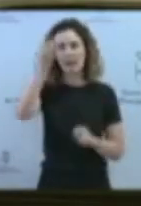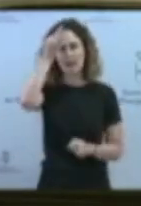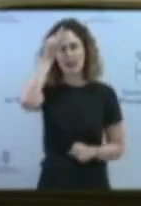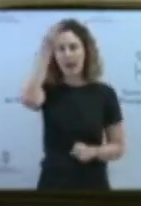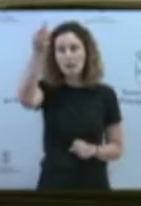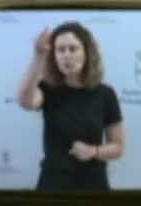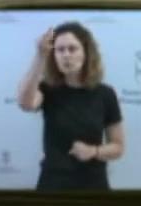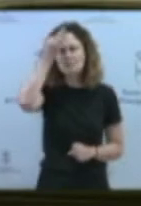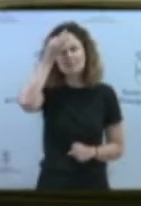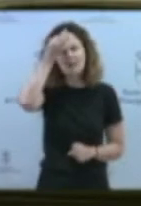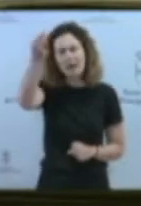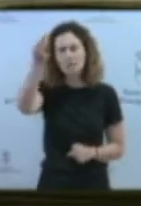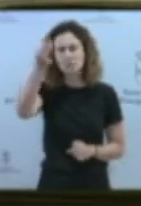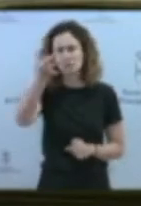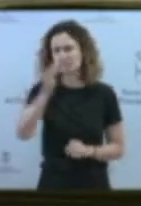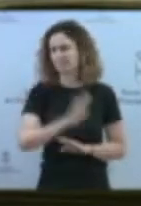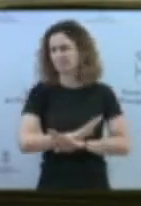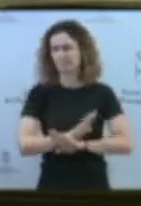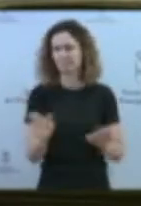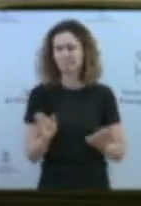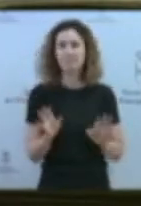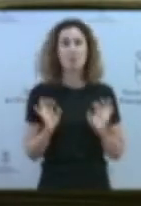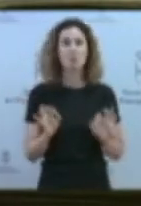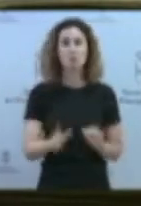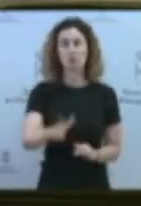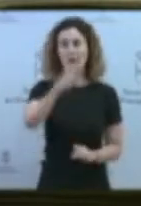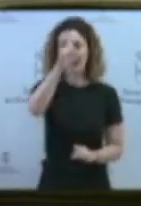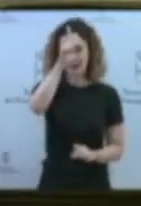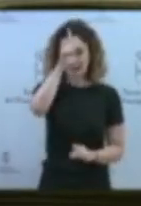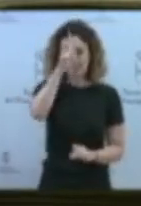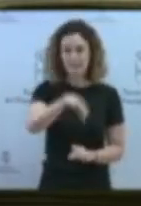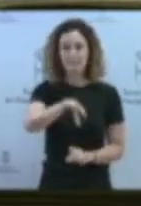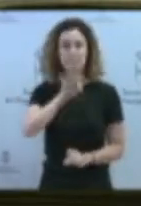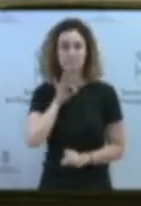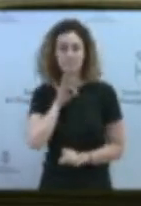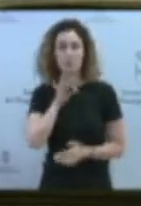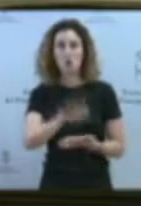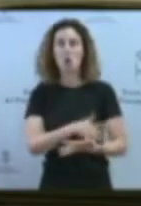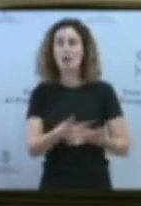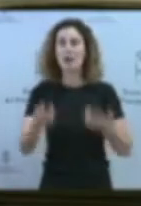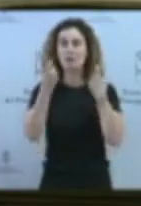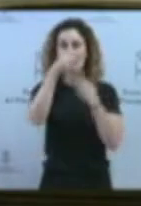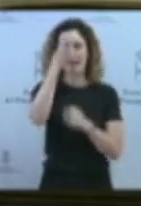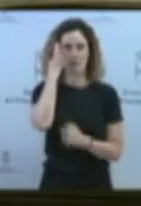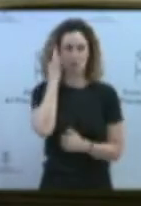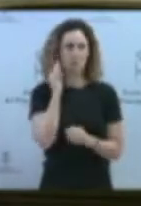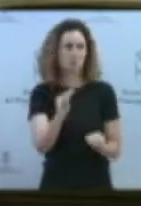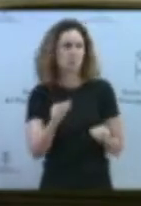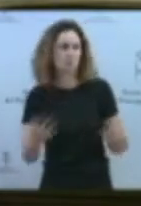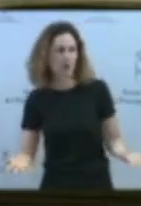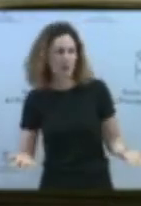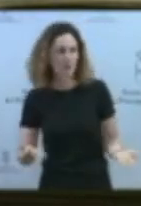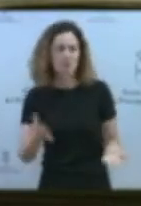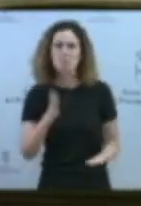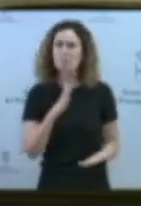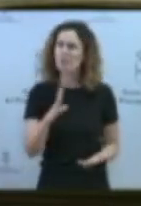de que ALSA decida cuáles son los horarios de los alumnos y las alumnas. Tienen ustedes un problema gravísimo, gravísimo, con el Consorcio